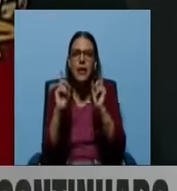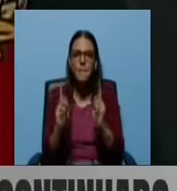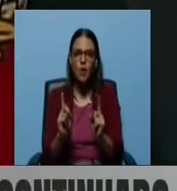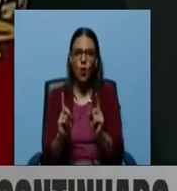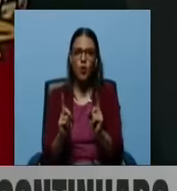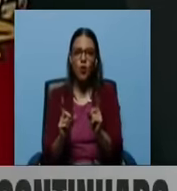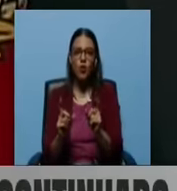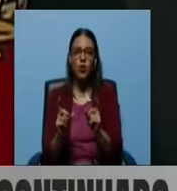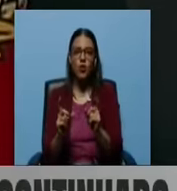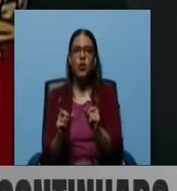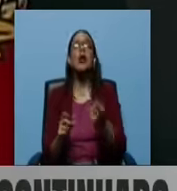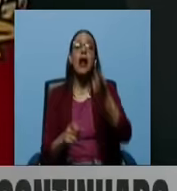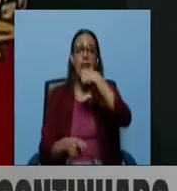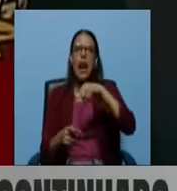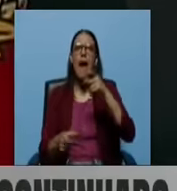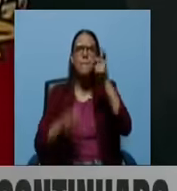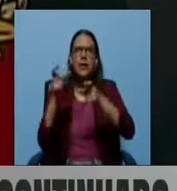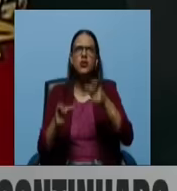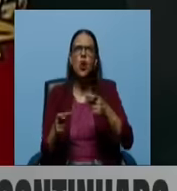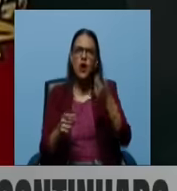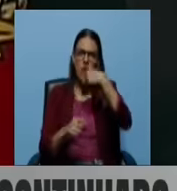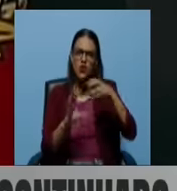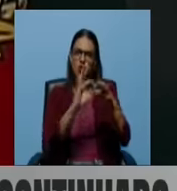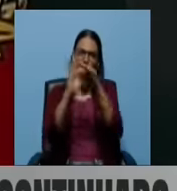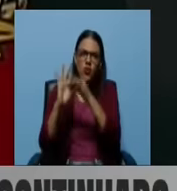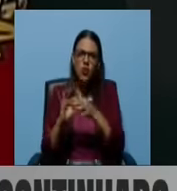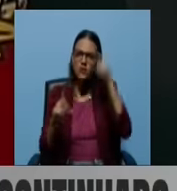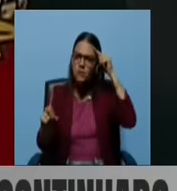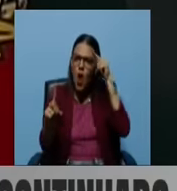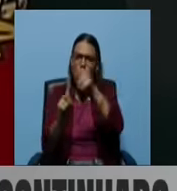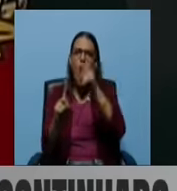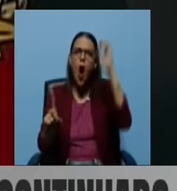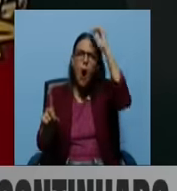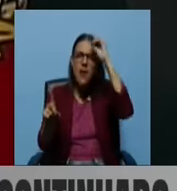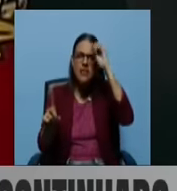La gente se une con un fin específico.